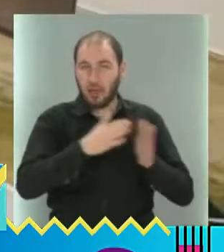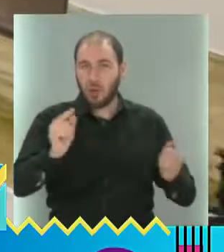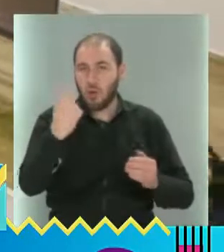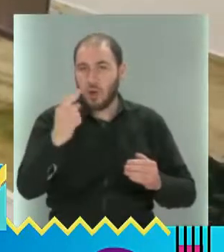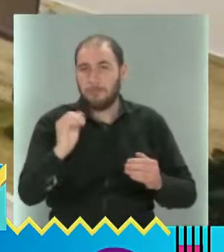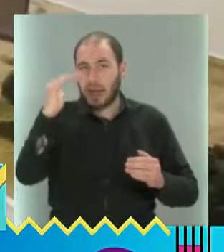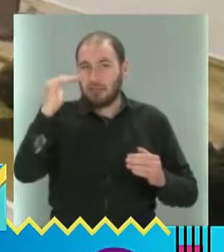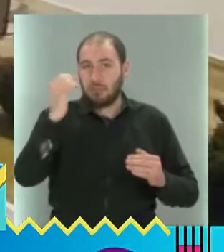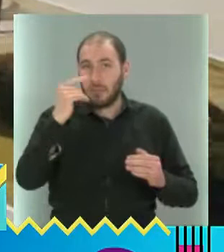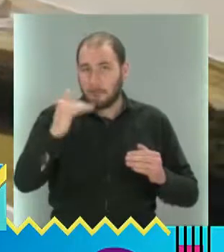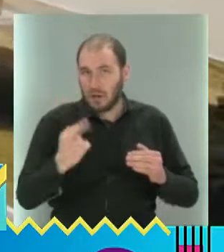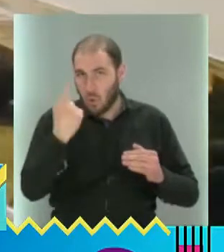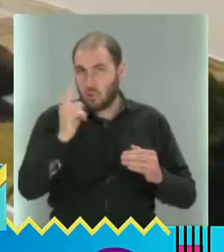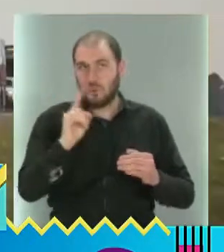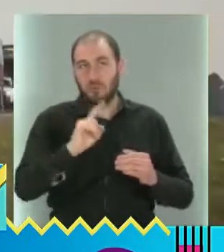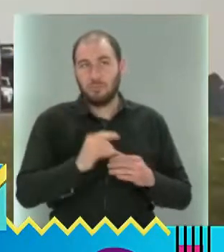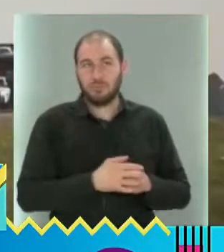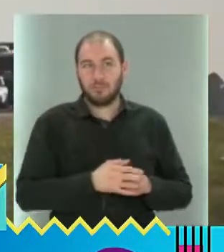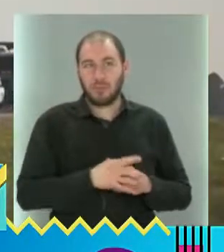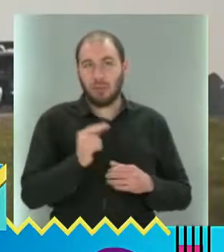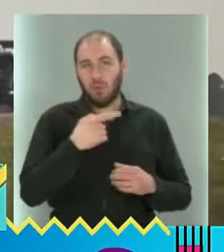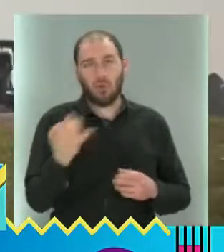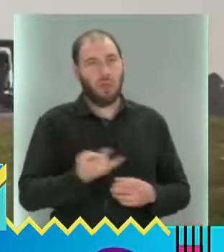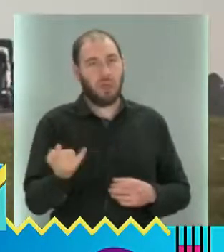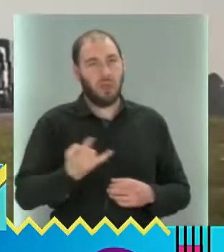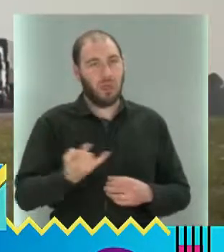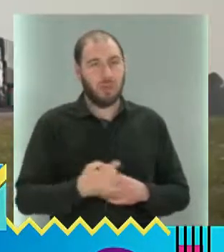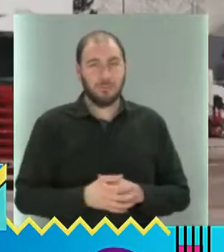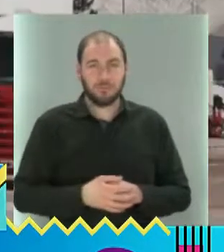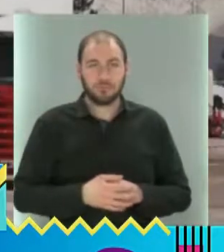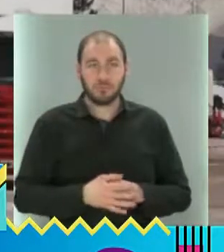1. Porque si es menos de 1, no, me estás cuenteando.